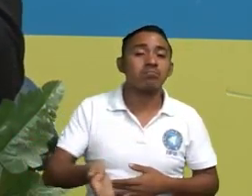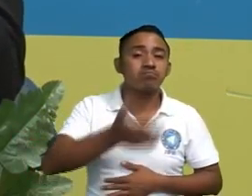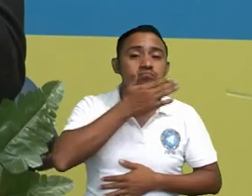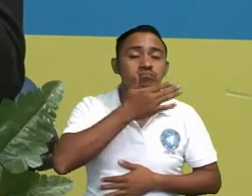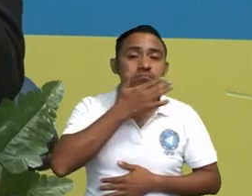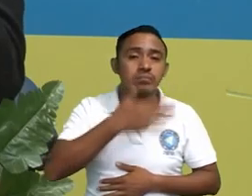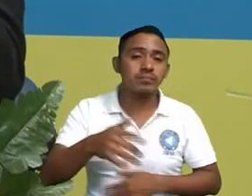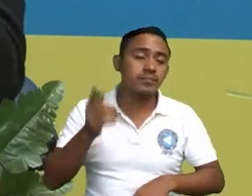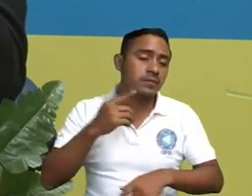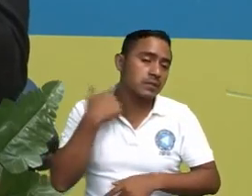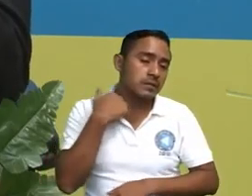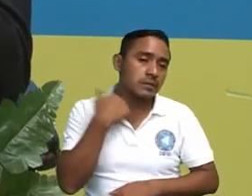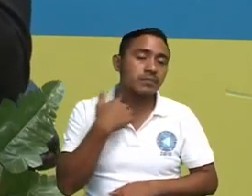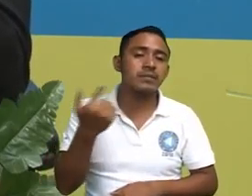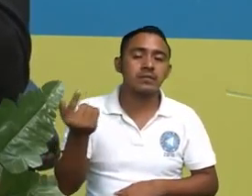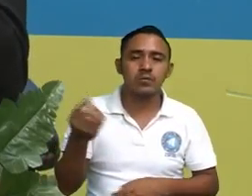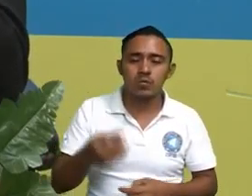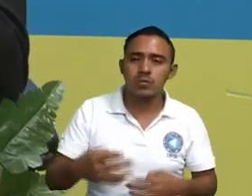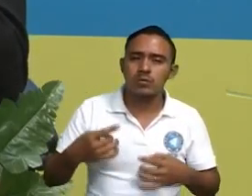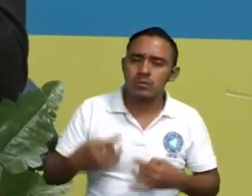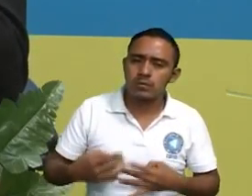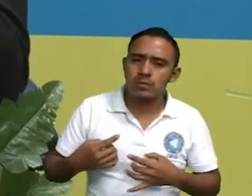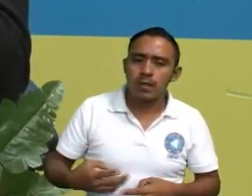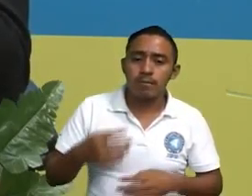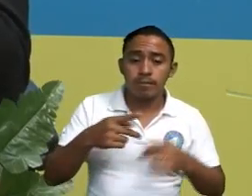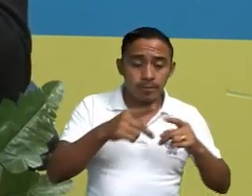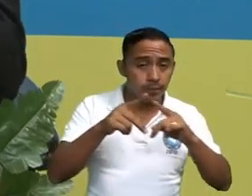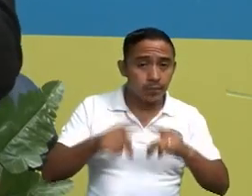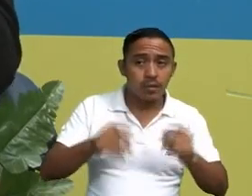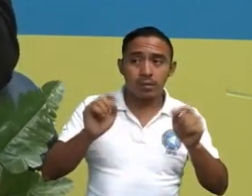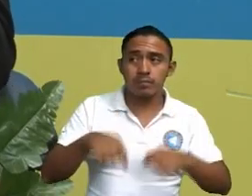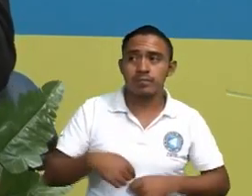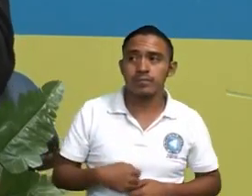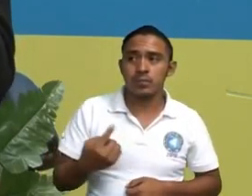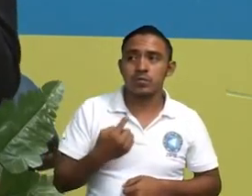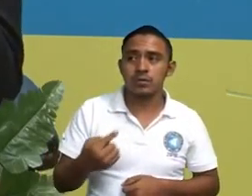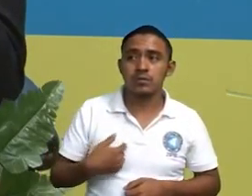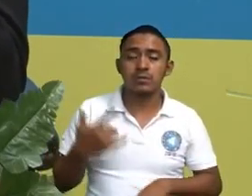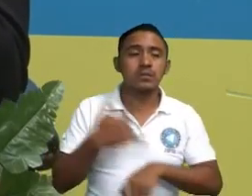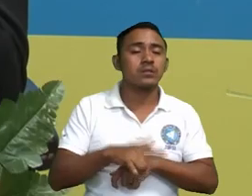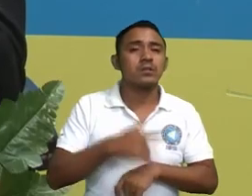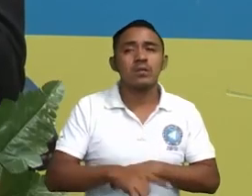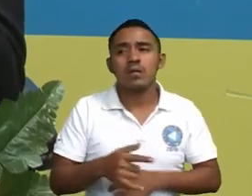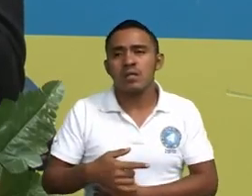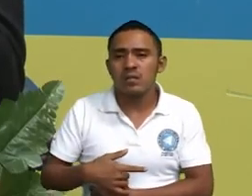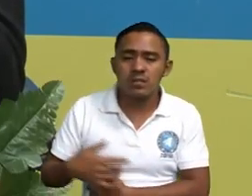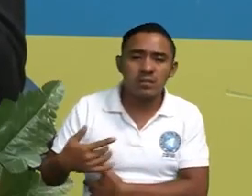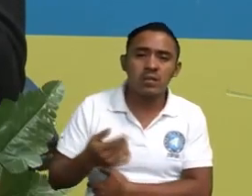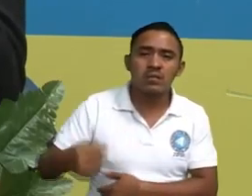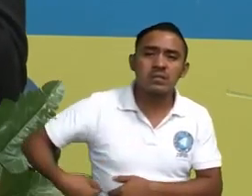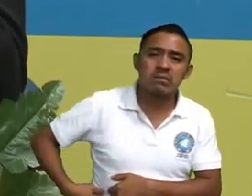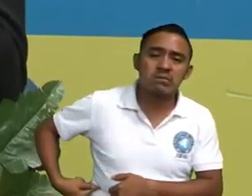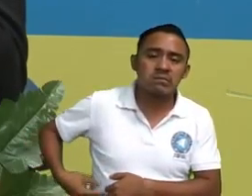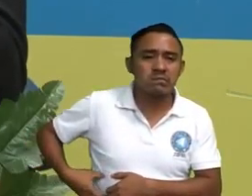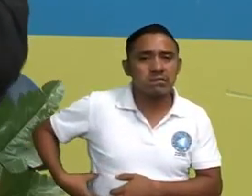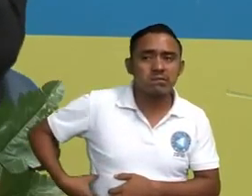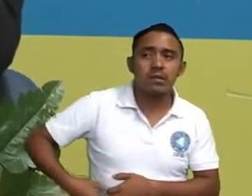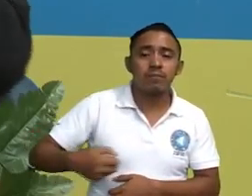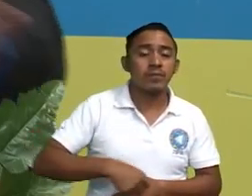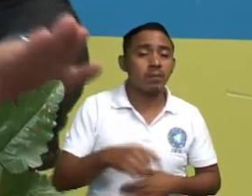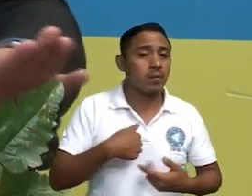está constantemente con dolor. El paciente, inclusive, él solito llega después buscando el alivio quirúrgico porque lo que